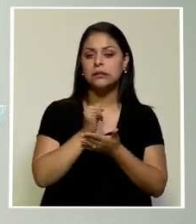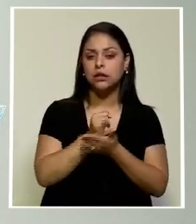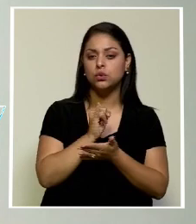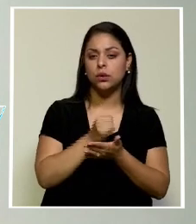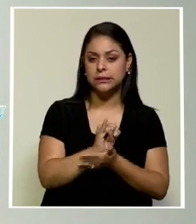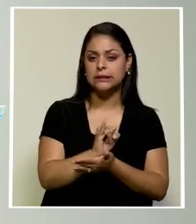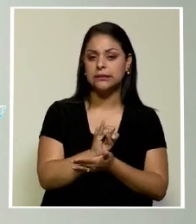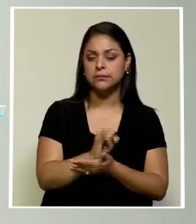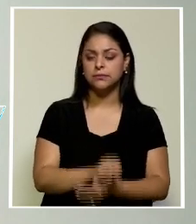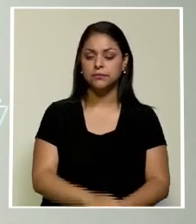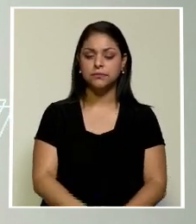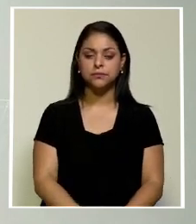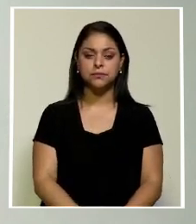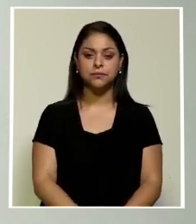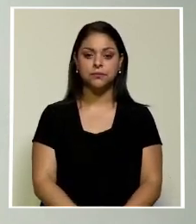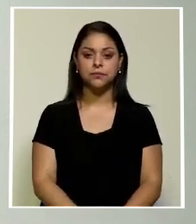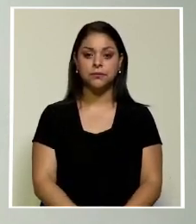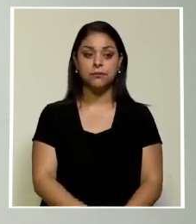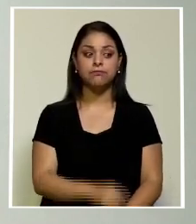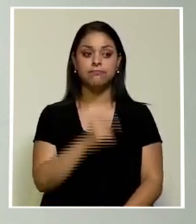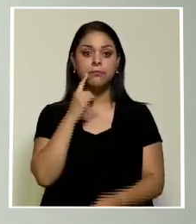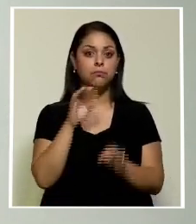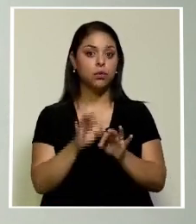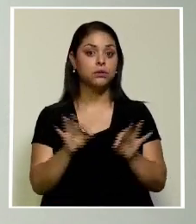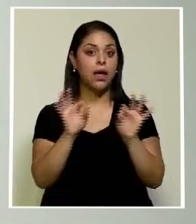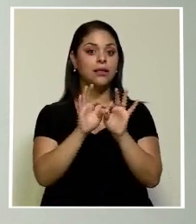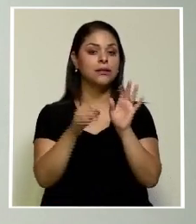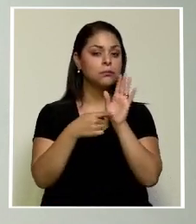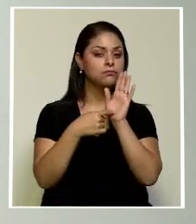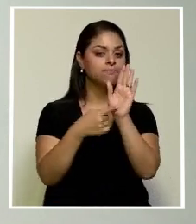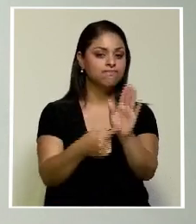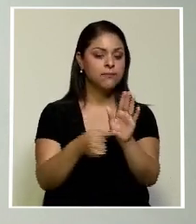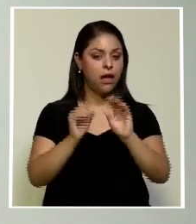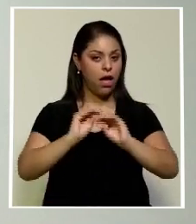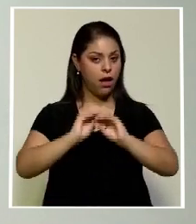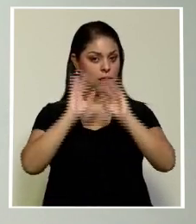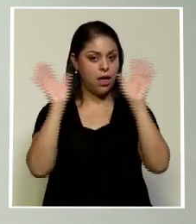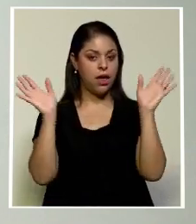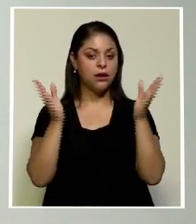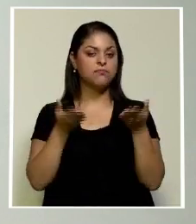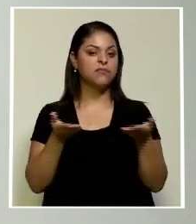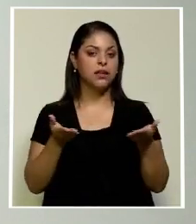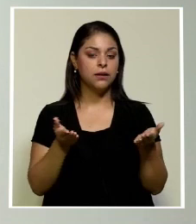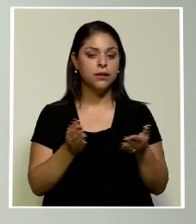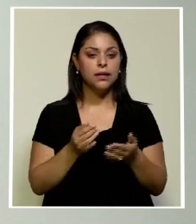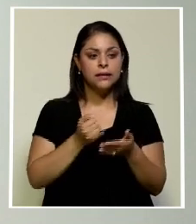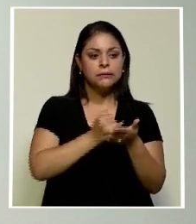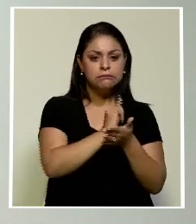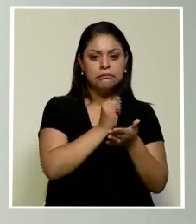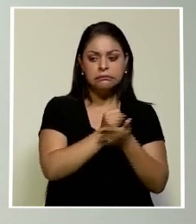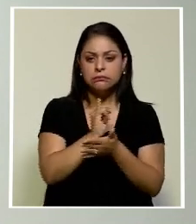preliminares. Importante señalar también y aclarar que algunas de estos estudios se